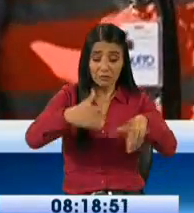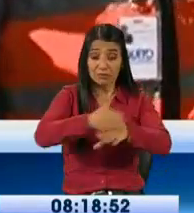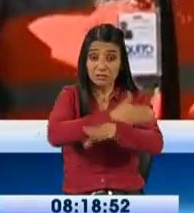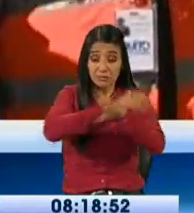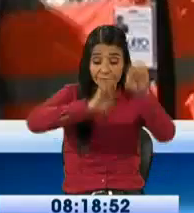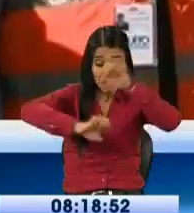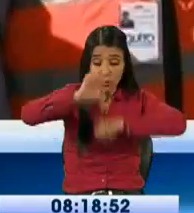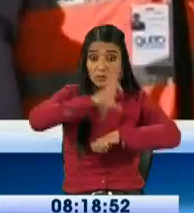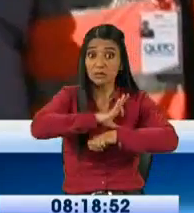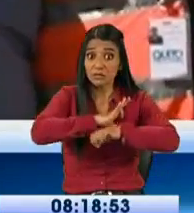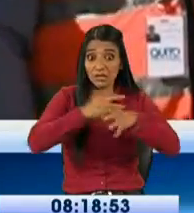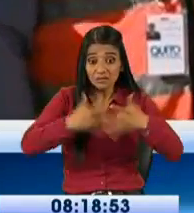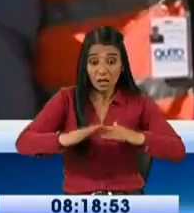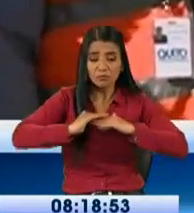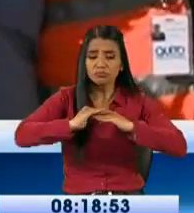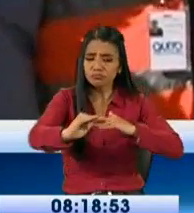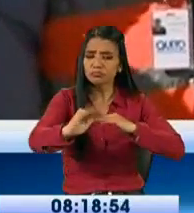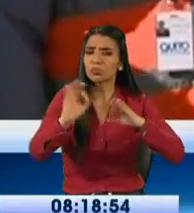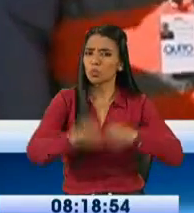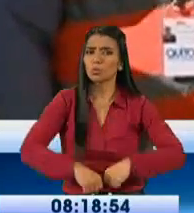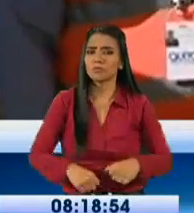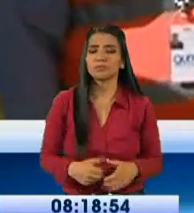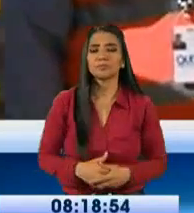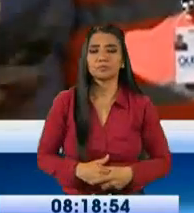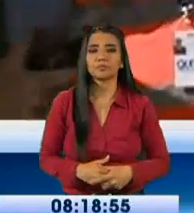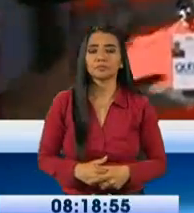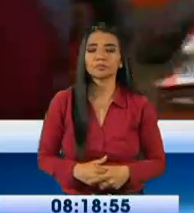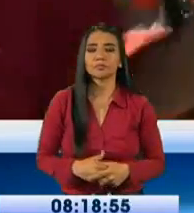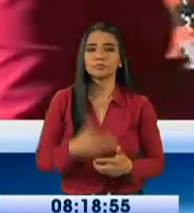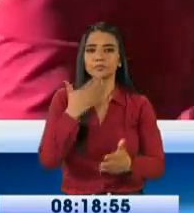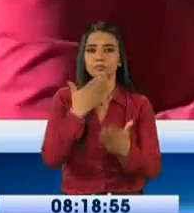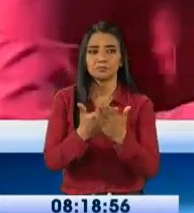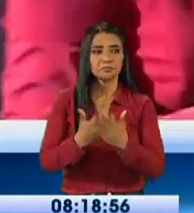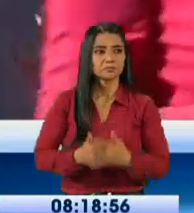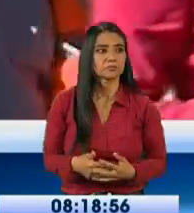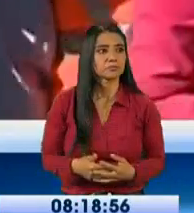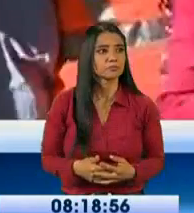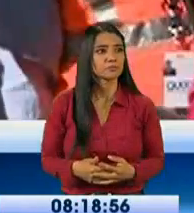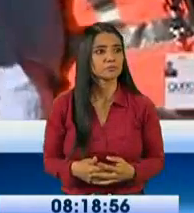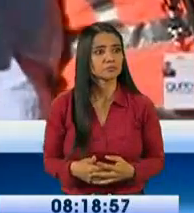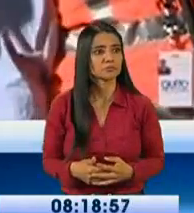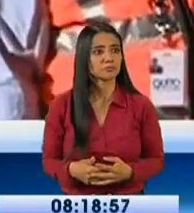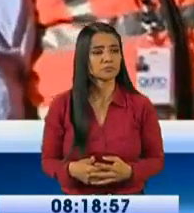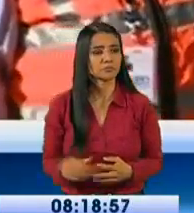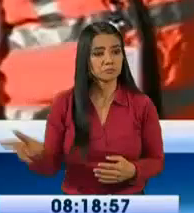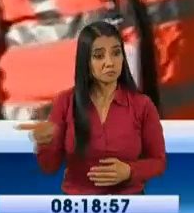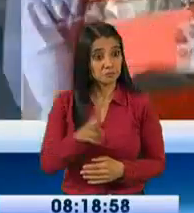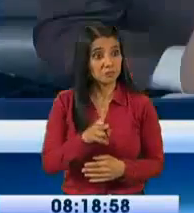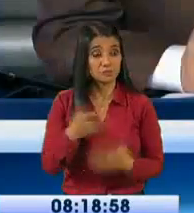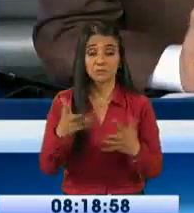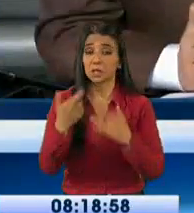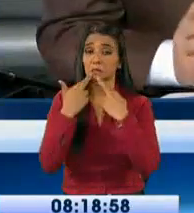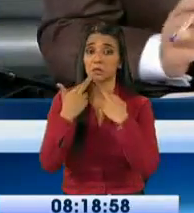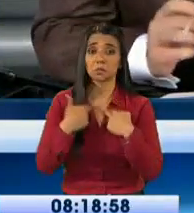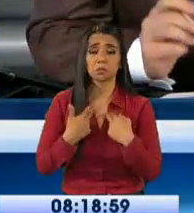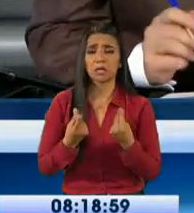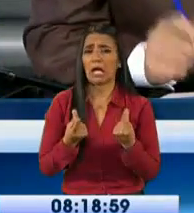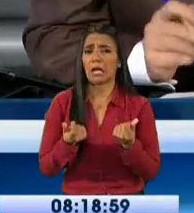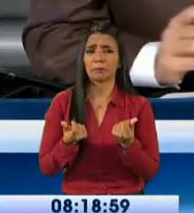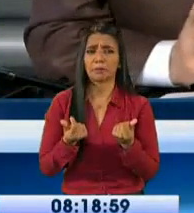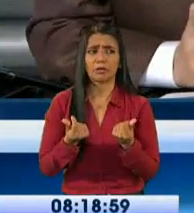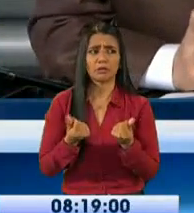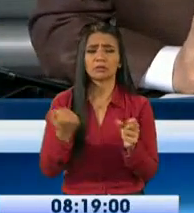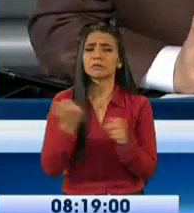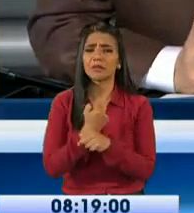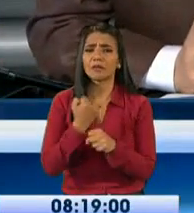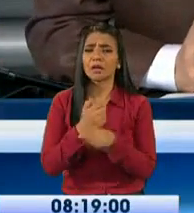técnica e intervenimos en la vía. Perfecto, muchas gracias. Ahí vemos entonces, amigos televidentes, Robert, fue una respuesta de inmediato de un trabajo